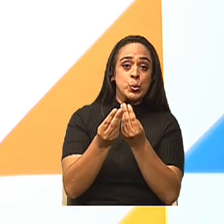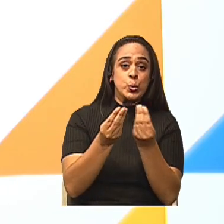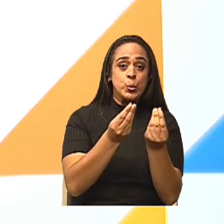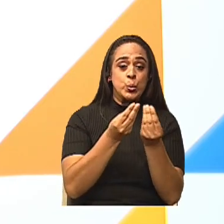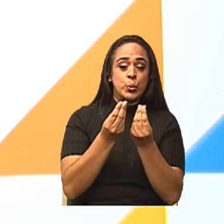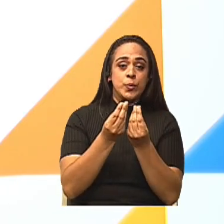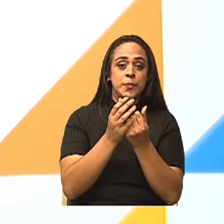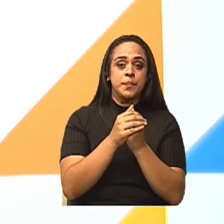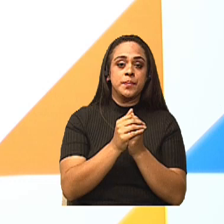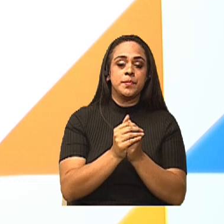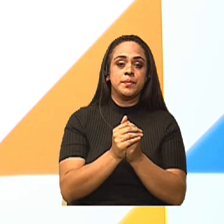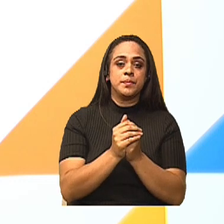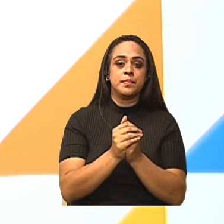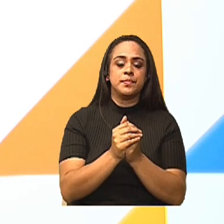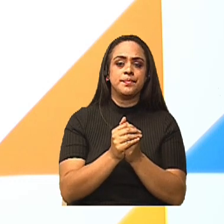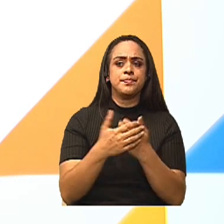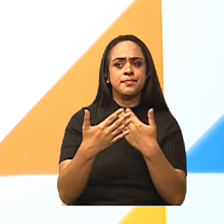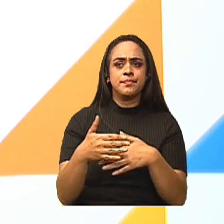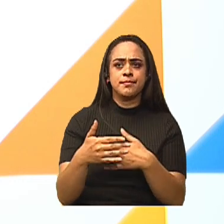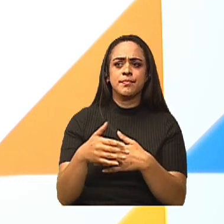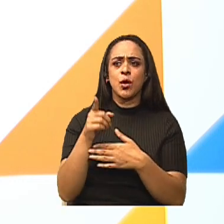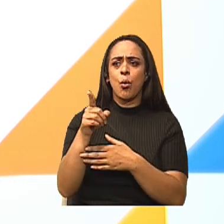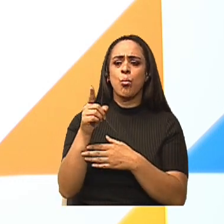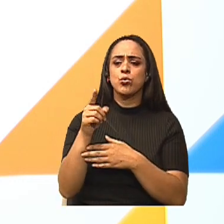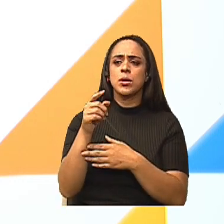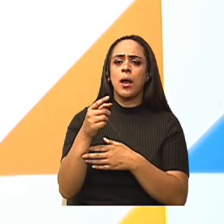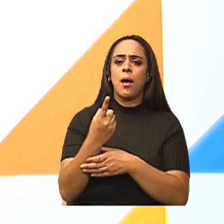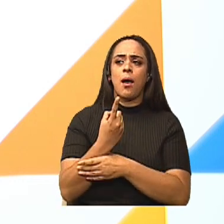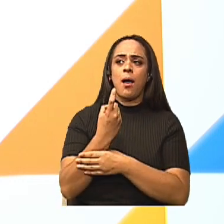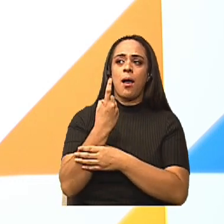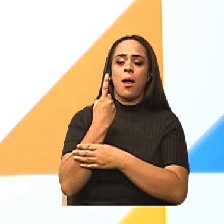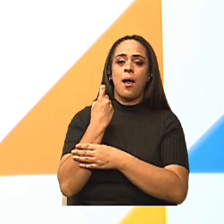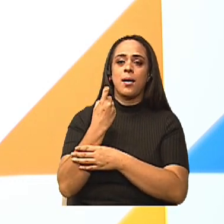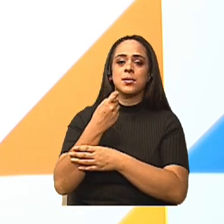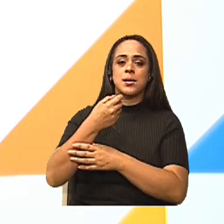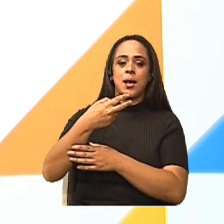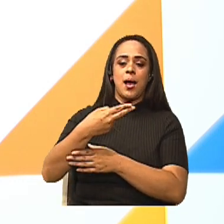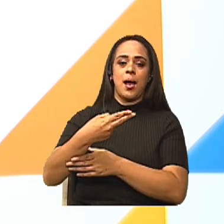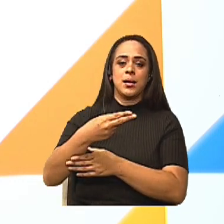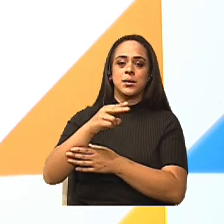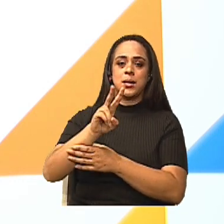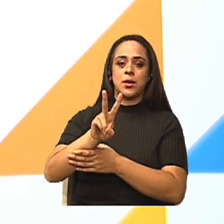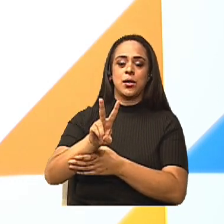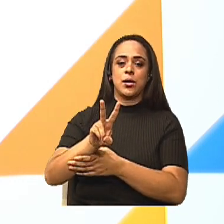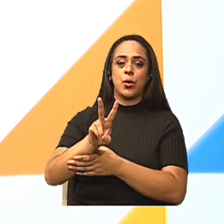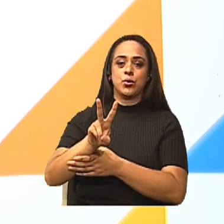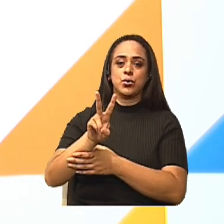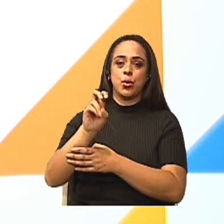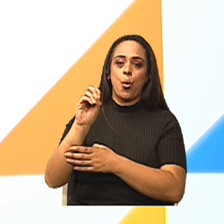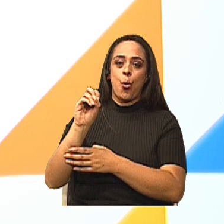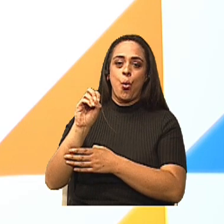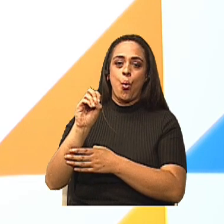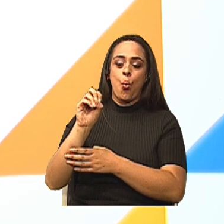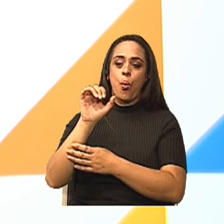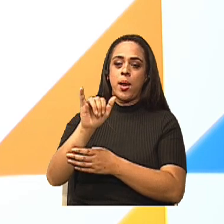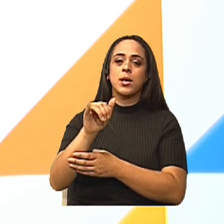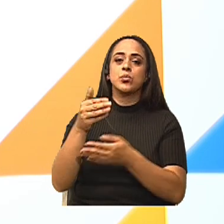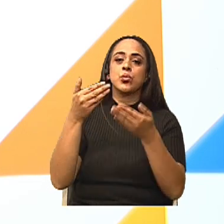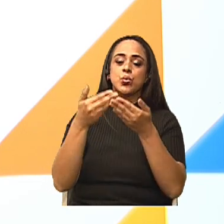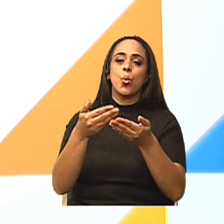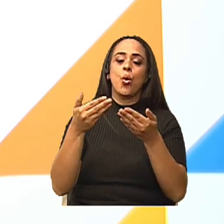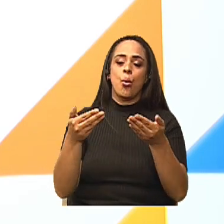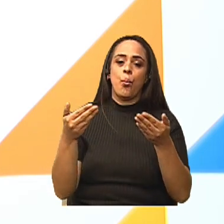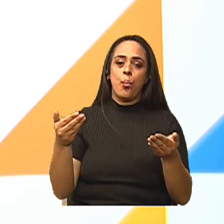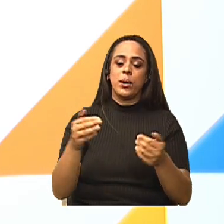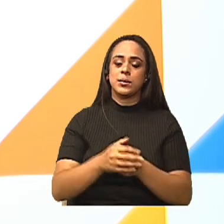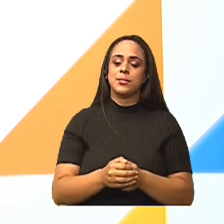casa? Ay, profe, como usted puso hace rato, es H2O, por lo tanto sería un compuesto. Ok,